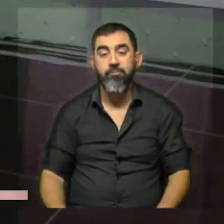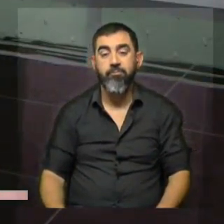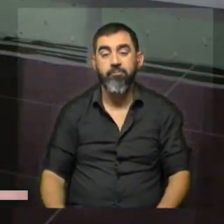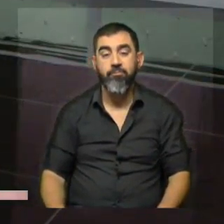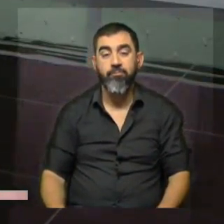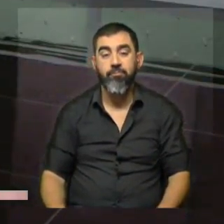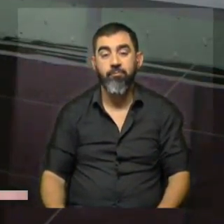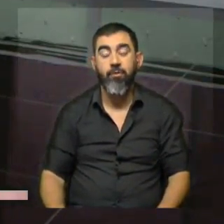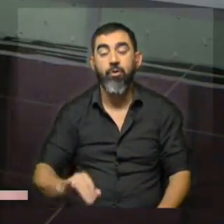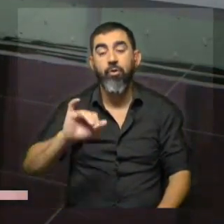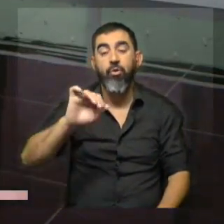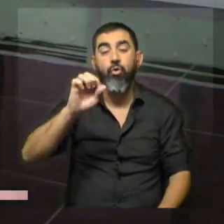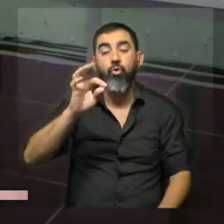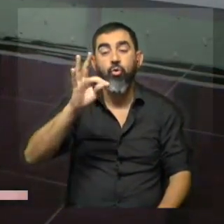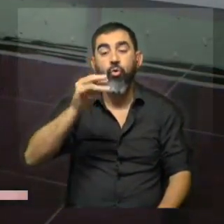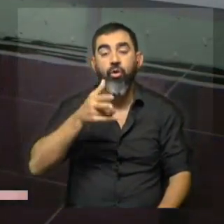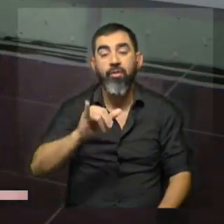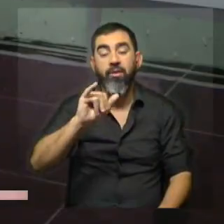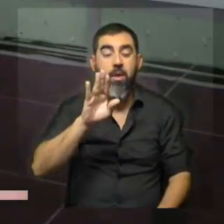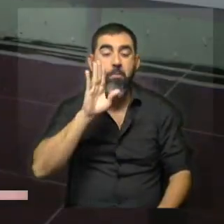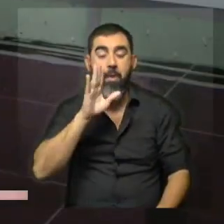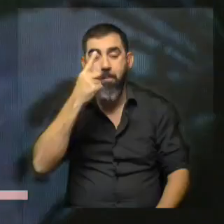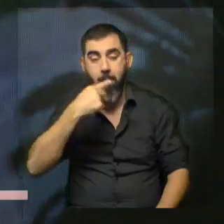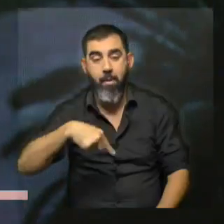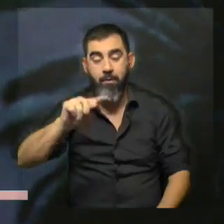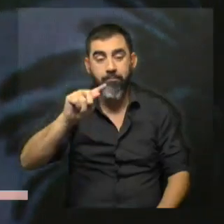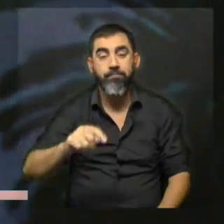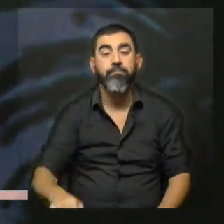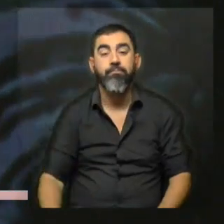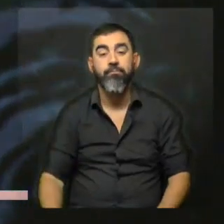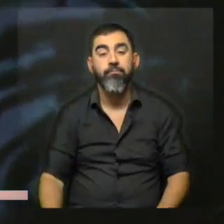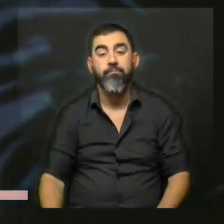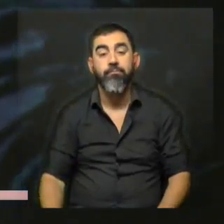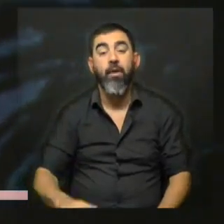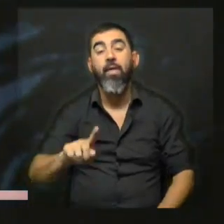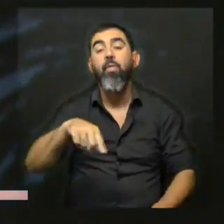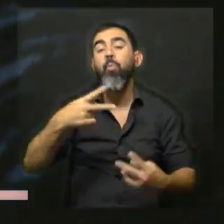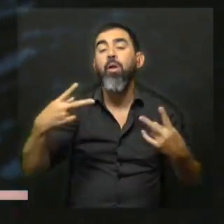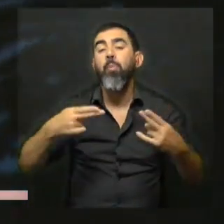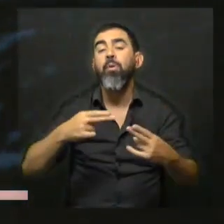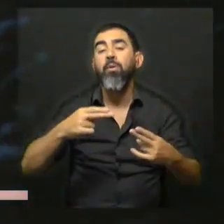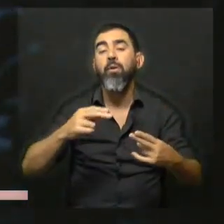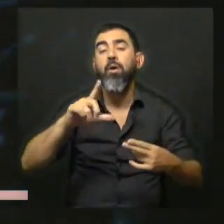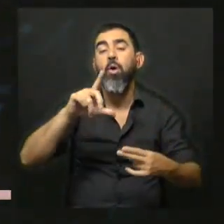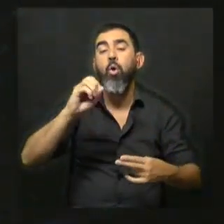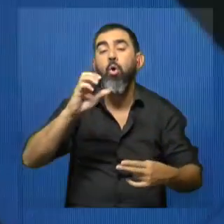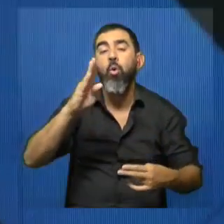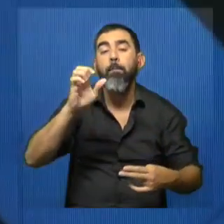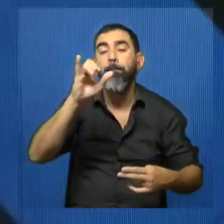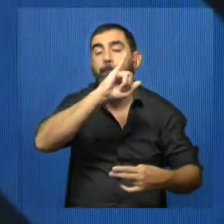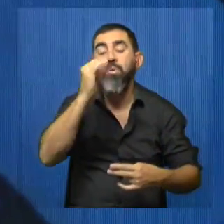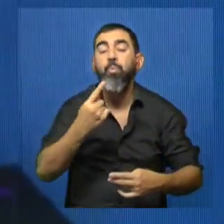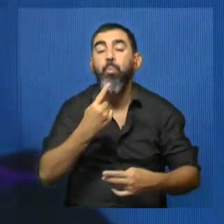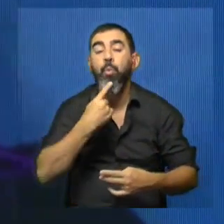era la mamá. Bueno, la mamá. Exactamente. Bueno. Bien, bueno, vamos a tener enseguida la pausa a Camilo López Buriani, politólogo,